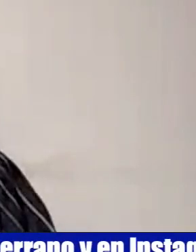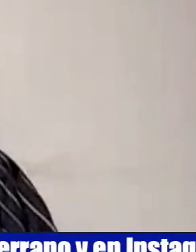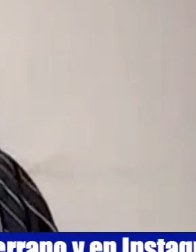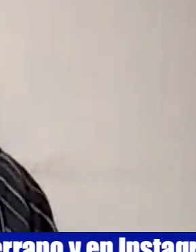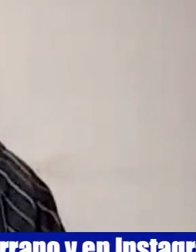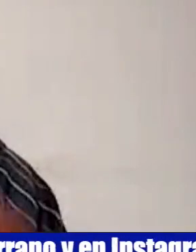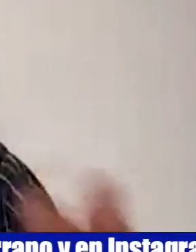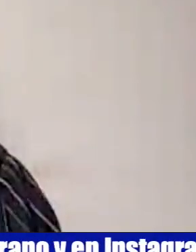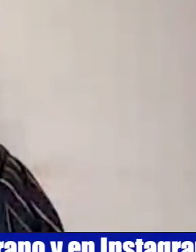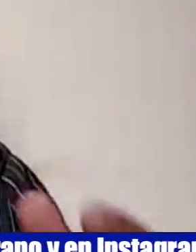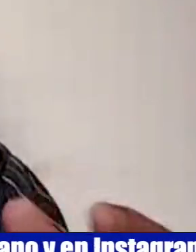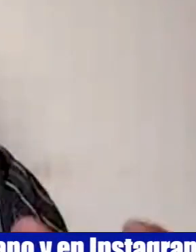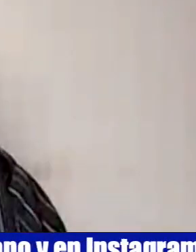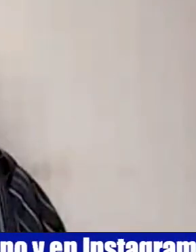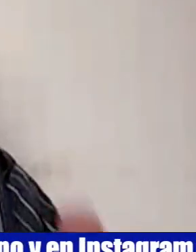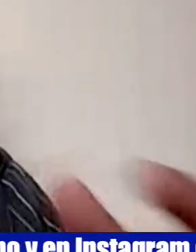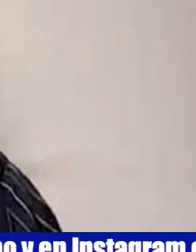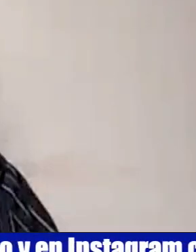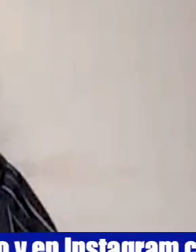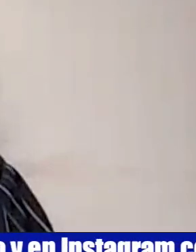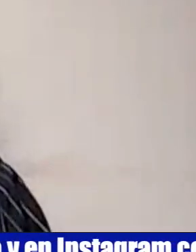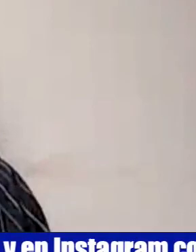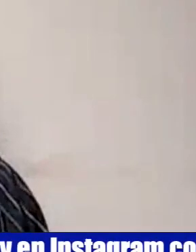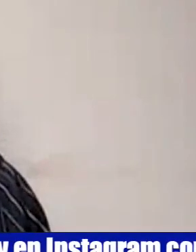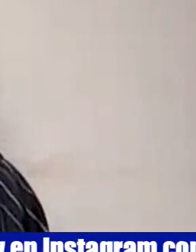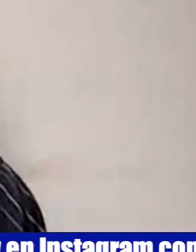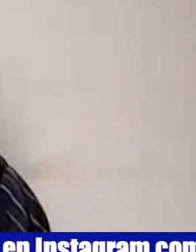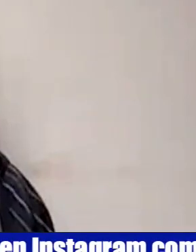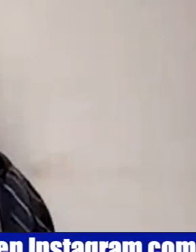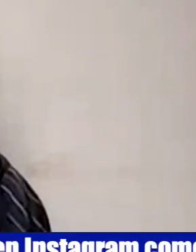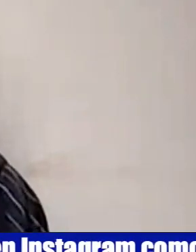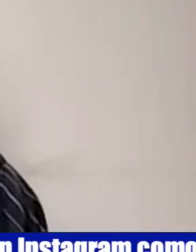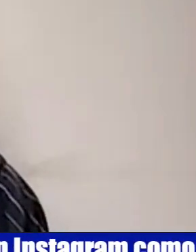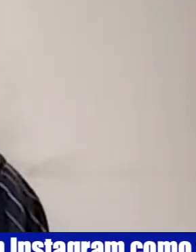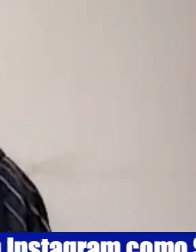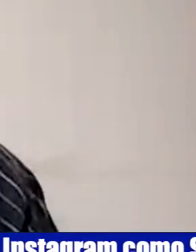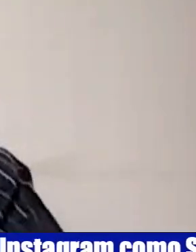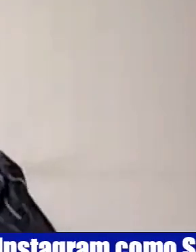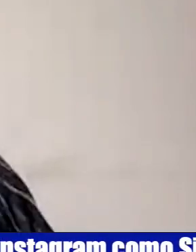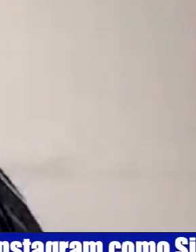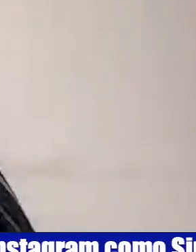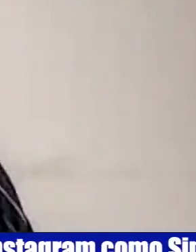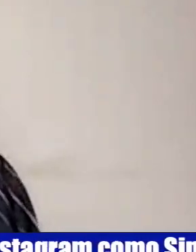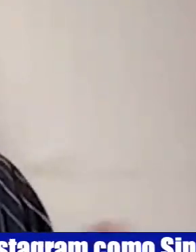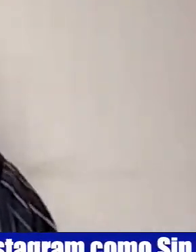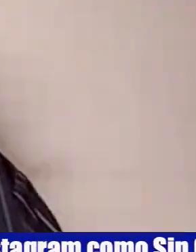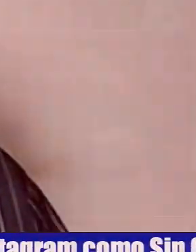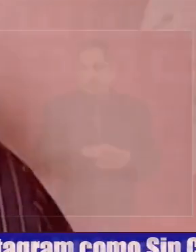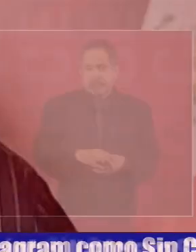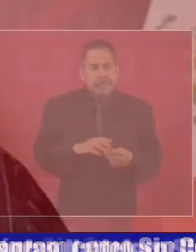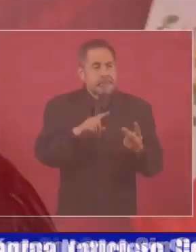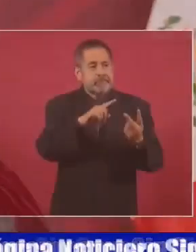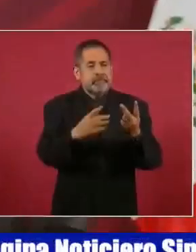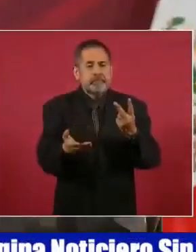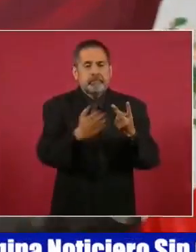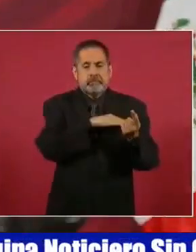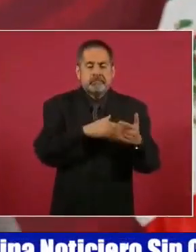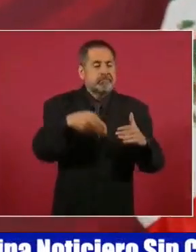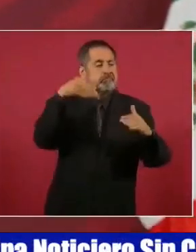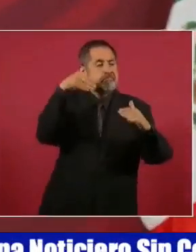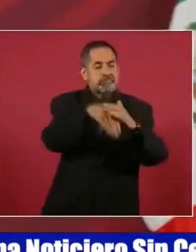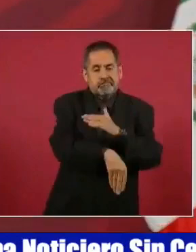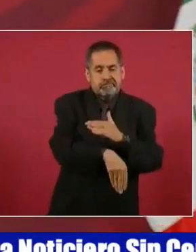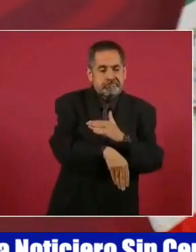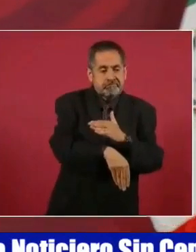involucrar al gobierno de Andrés Manuel López Obrador o gobiernos estatales que apoyan a la